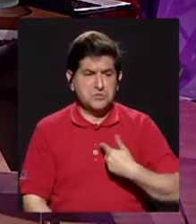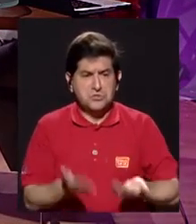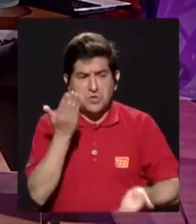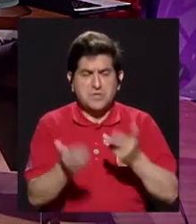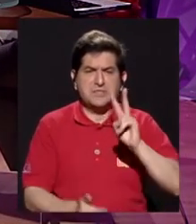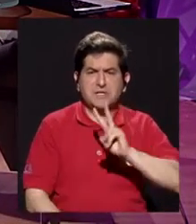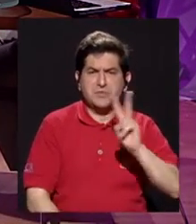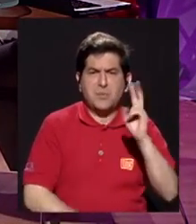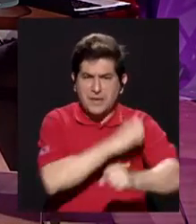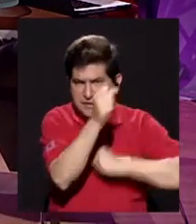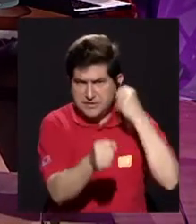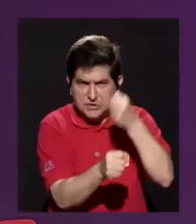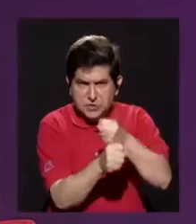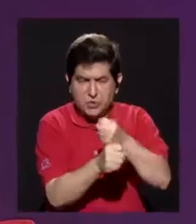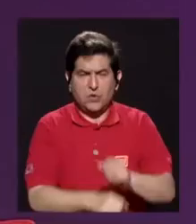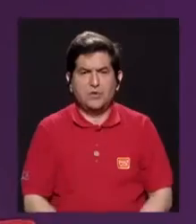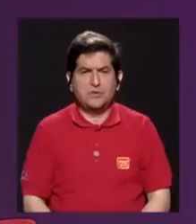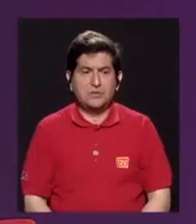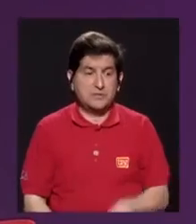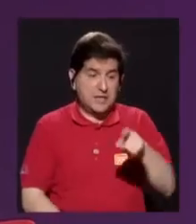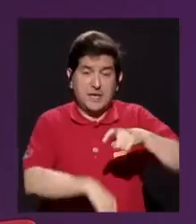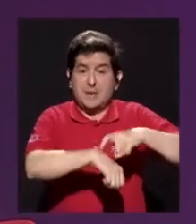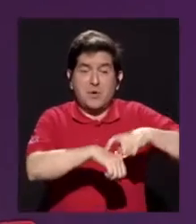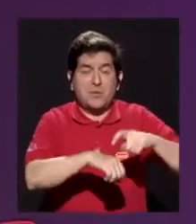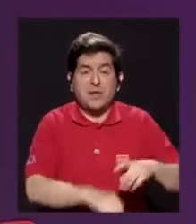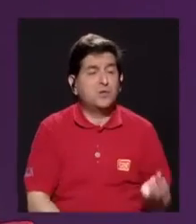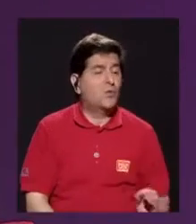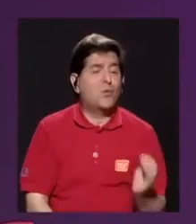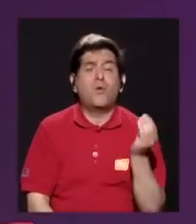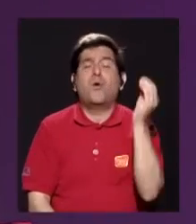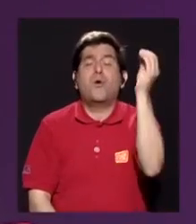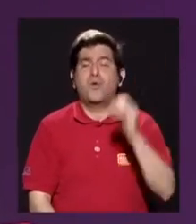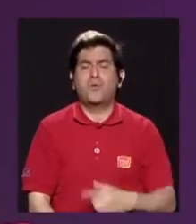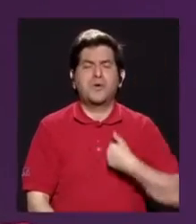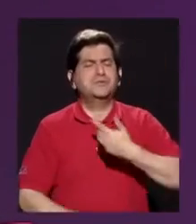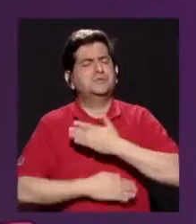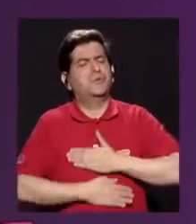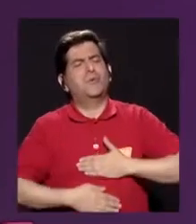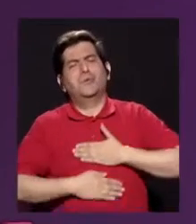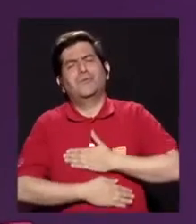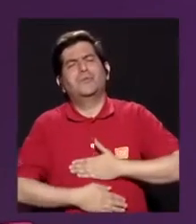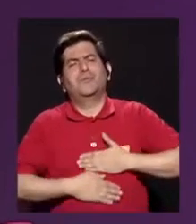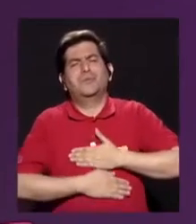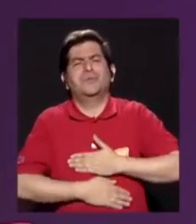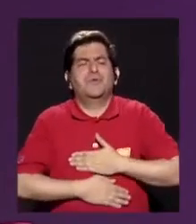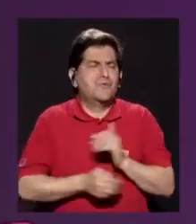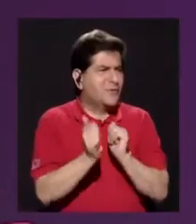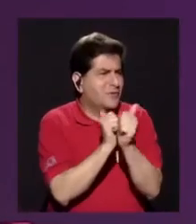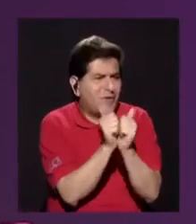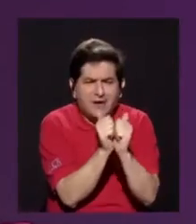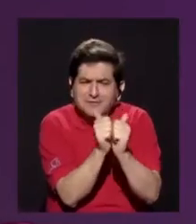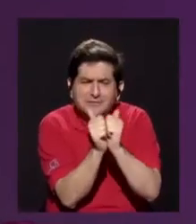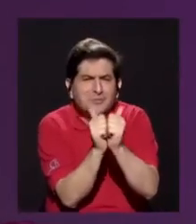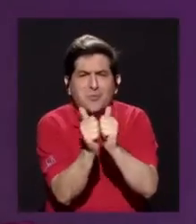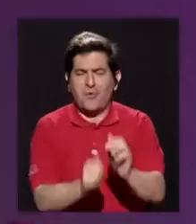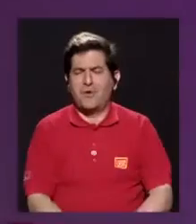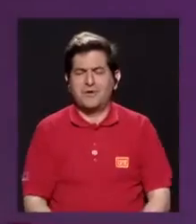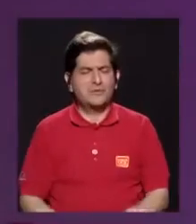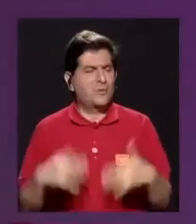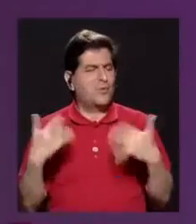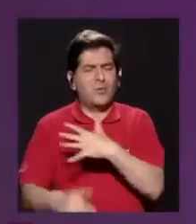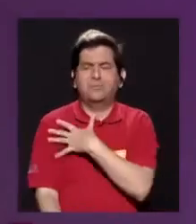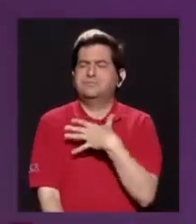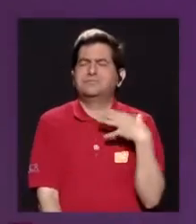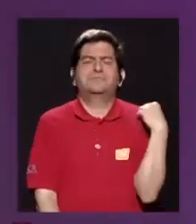22 años, estaba en la flor de mi juventud, disfrutaba el deporte, ¿verdad? Era lo que más me